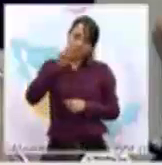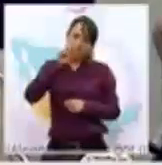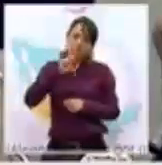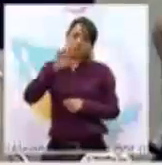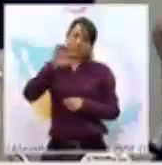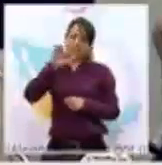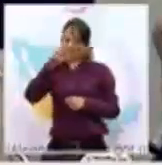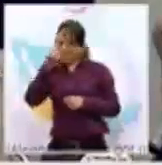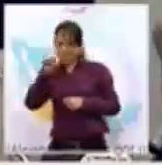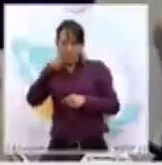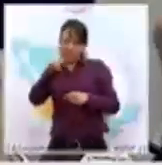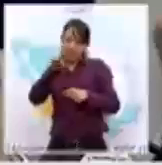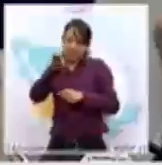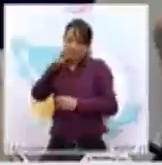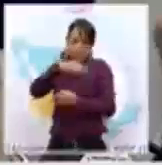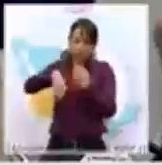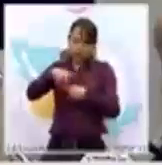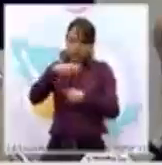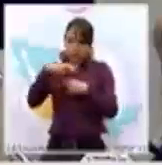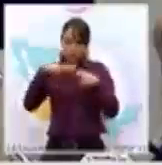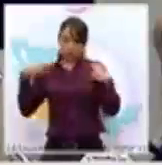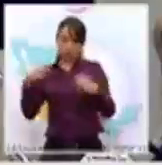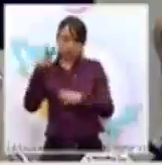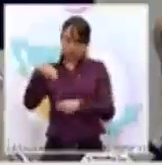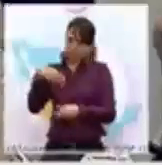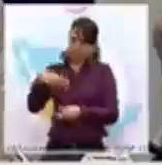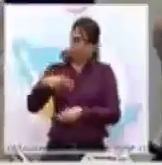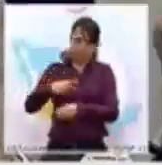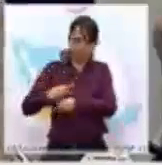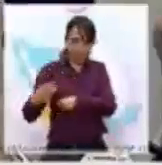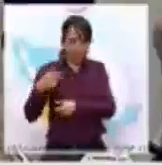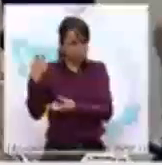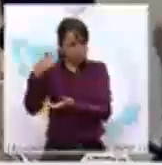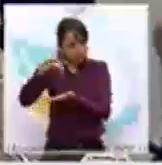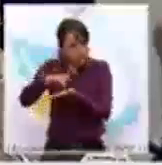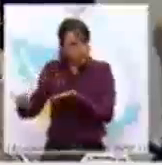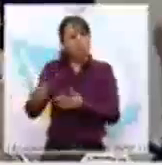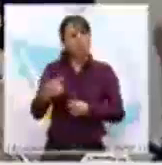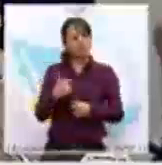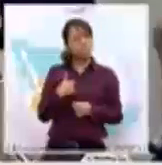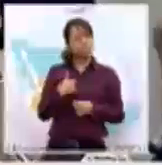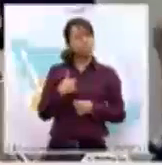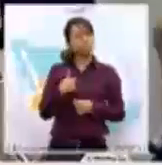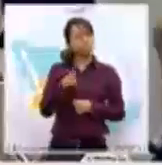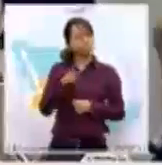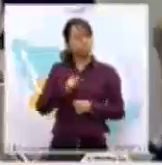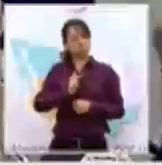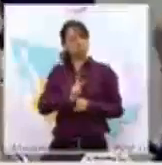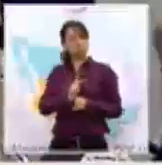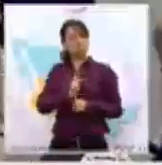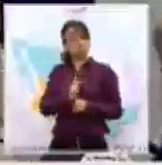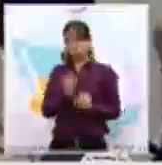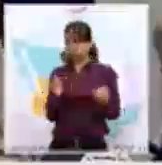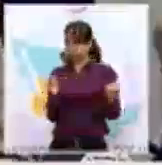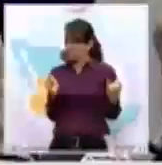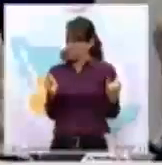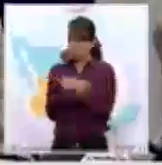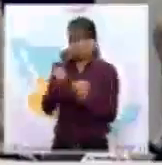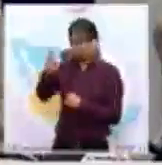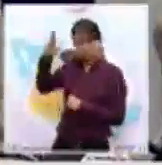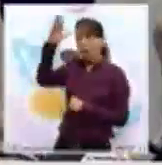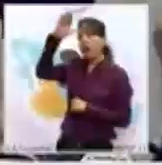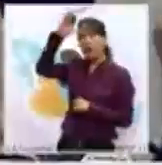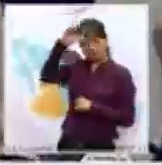también con Ricardo Aparicio. Gracias por la invitación. Yo coincido con varios de los aspectos que señaló Blanca Heredia, es decir, en términos